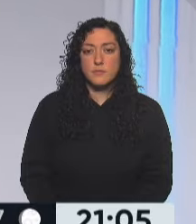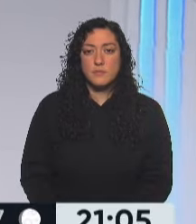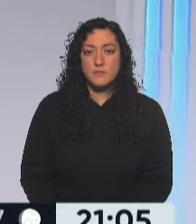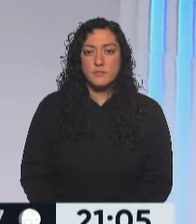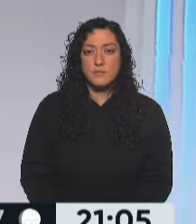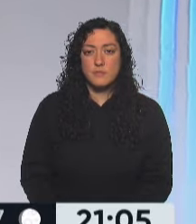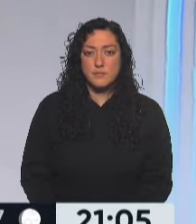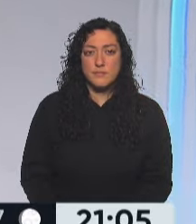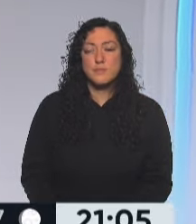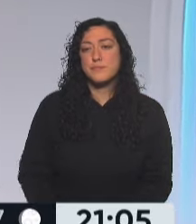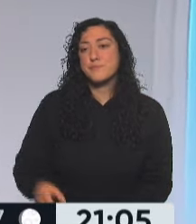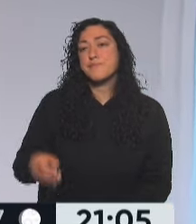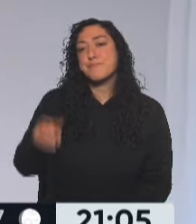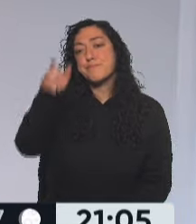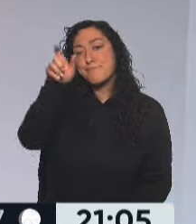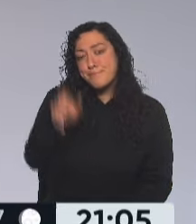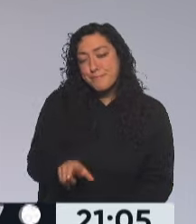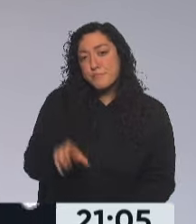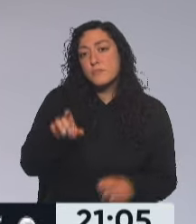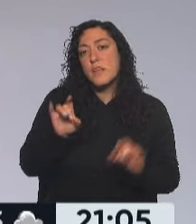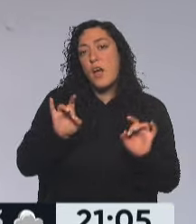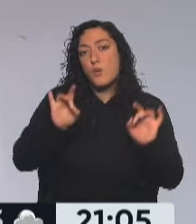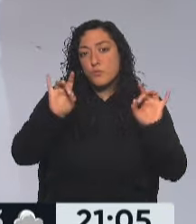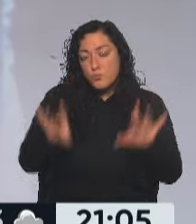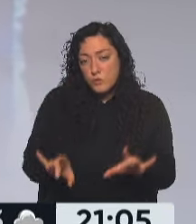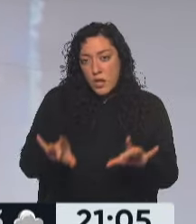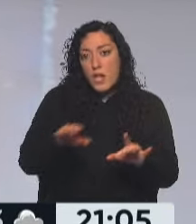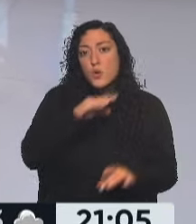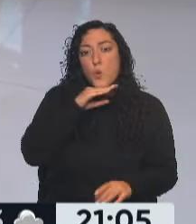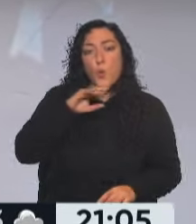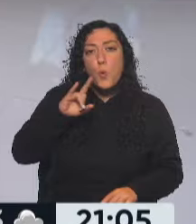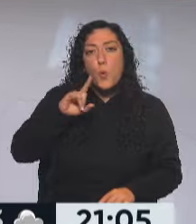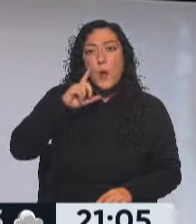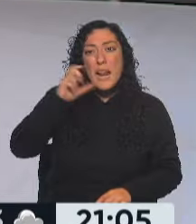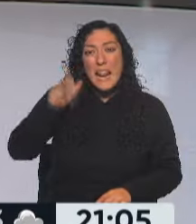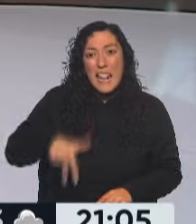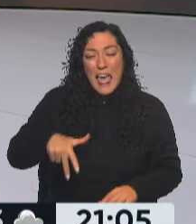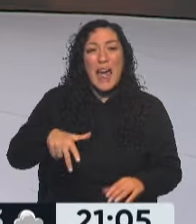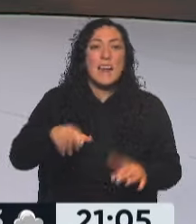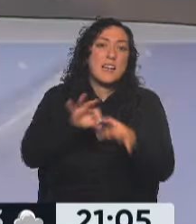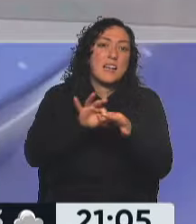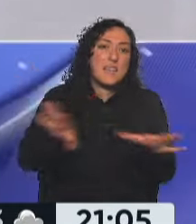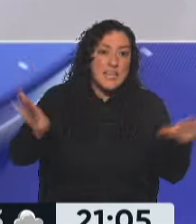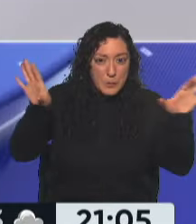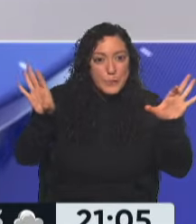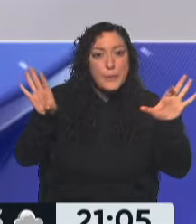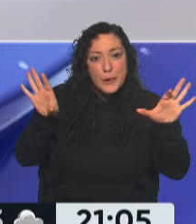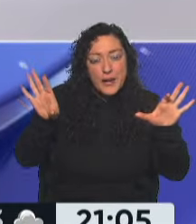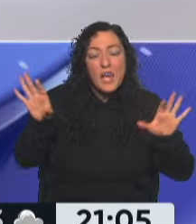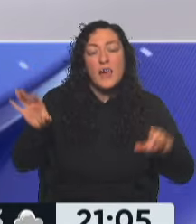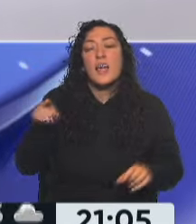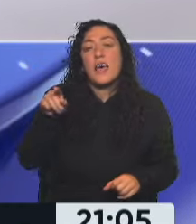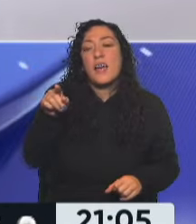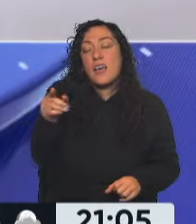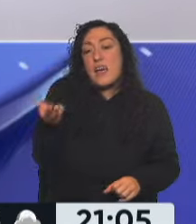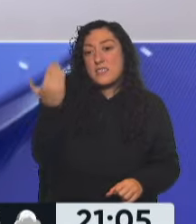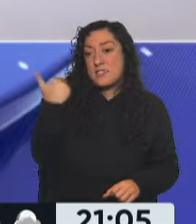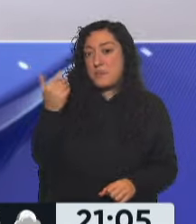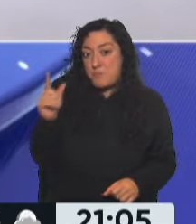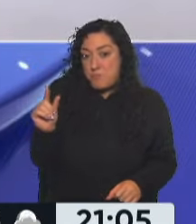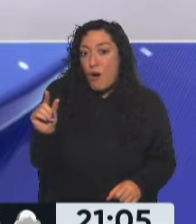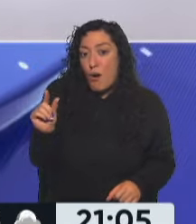en libertad. Ya se encuentra en Australia Julian Assange, el fundador de Wikileaks. Recordemos lo que pasó en las